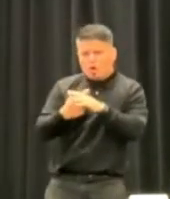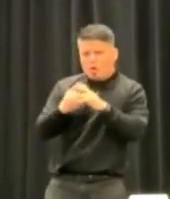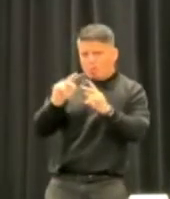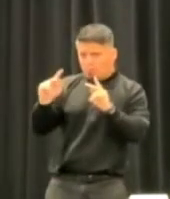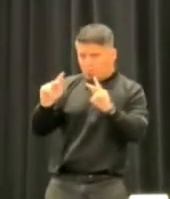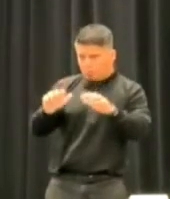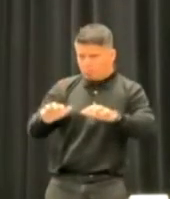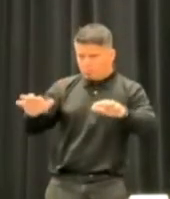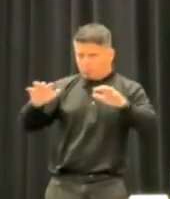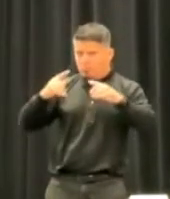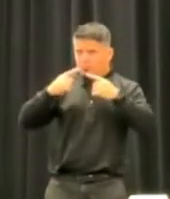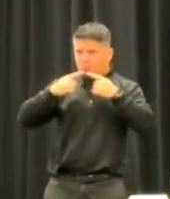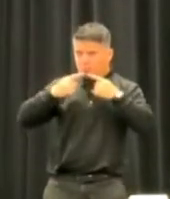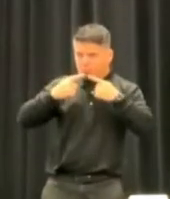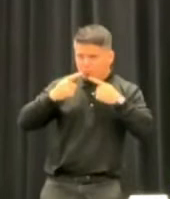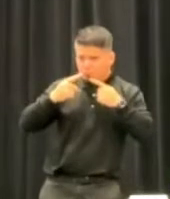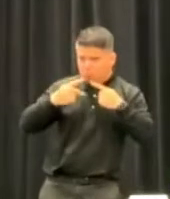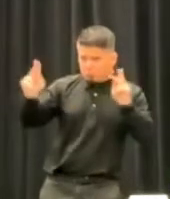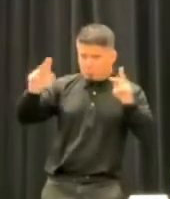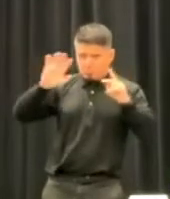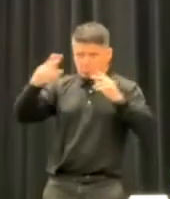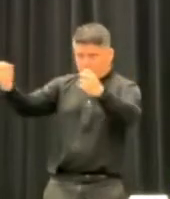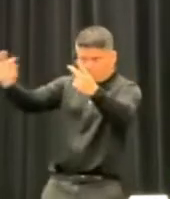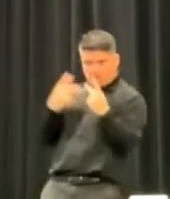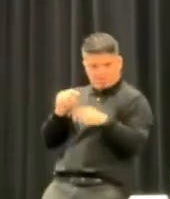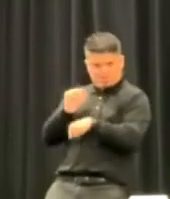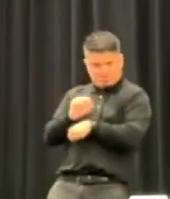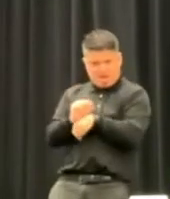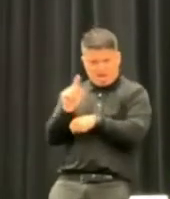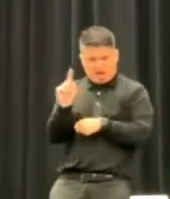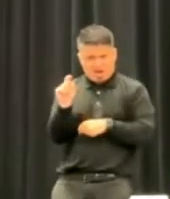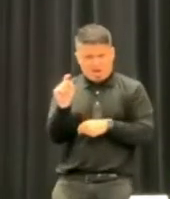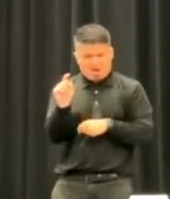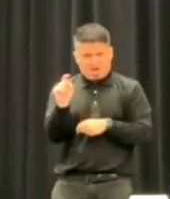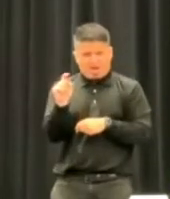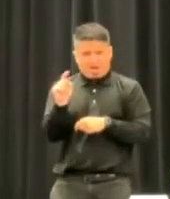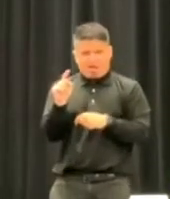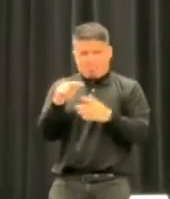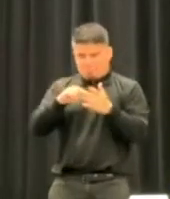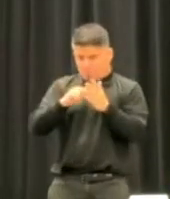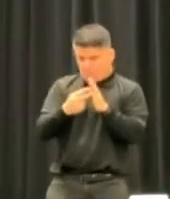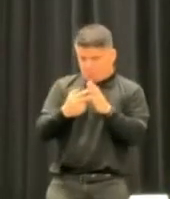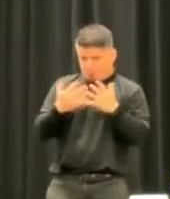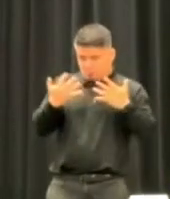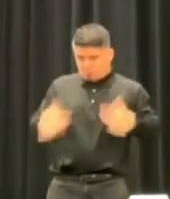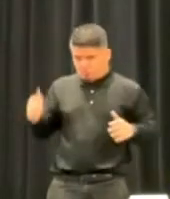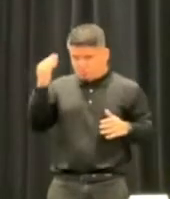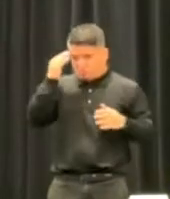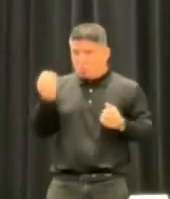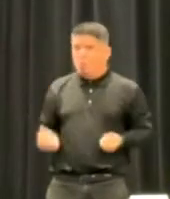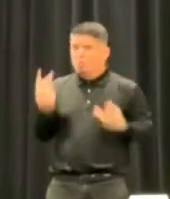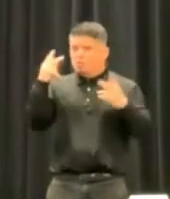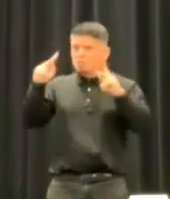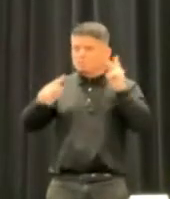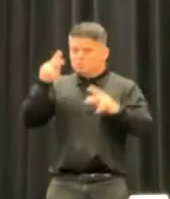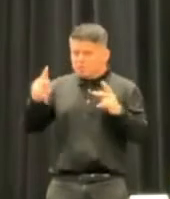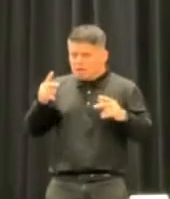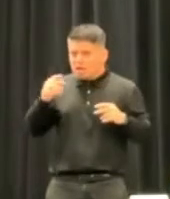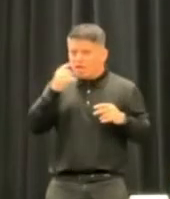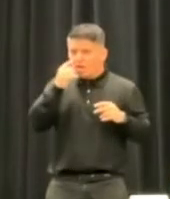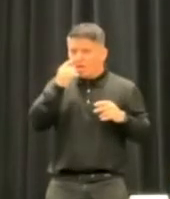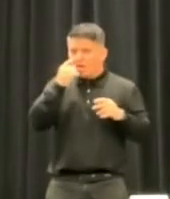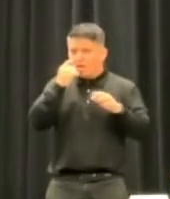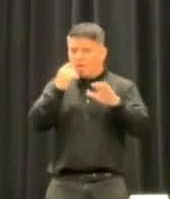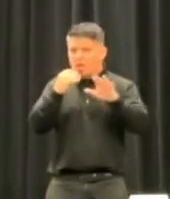así que quería entender uno si a este momento sabemos cuántos hombres y mujeres empleados y empleadas públicas están